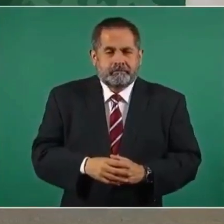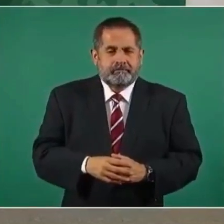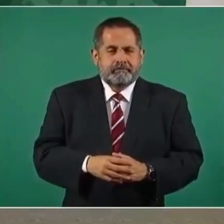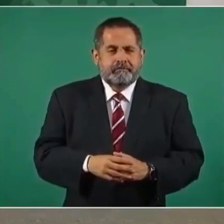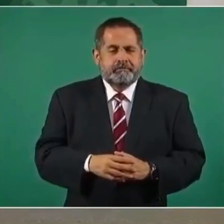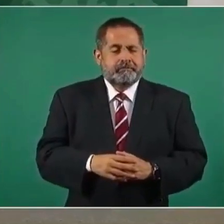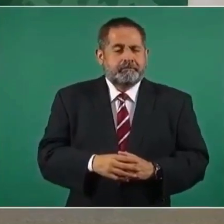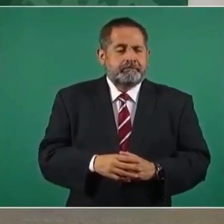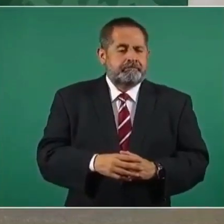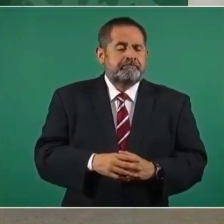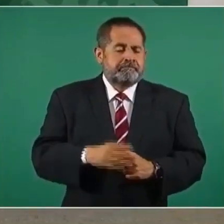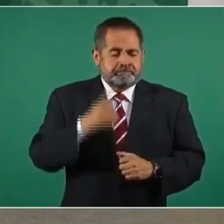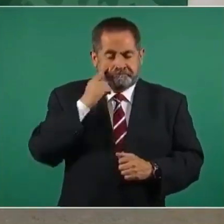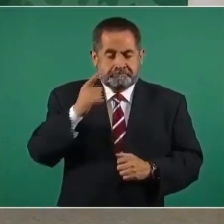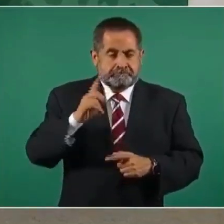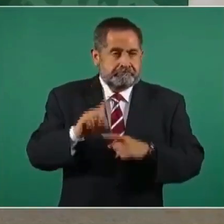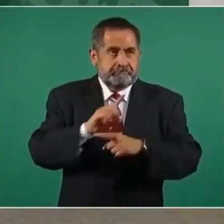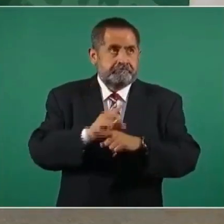desde hace tiempo